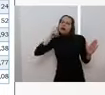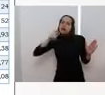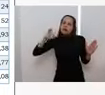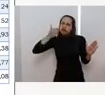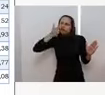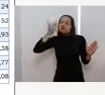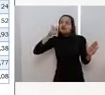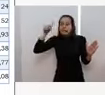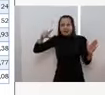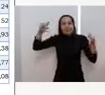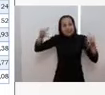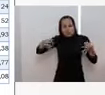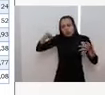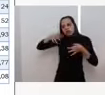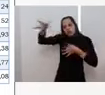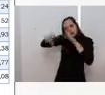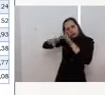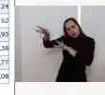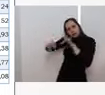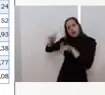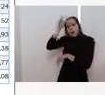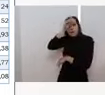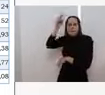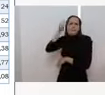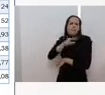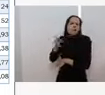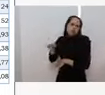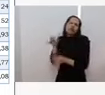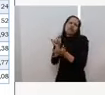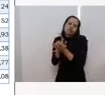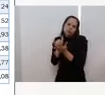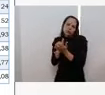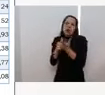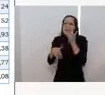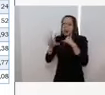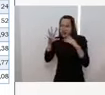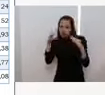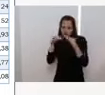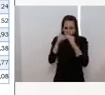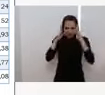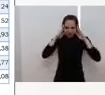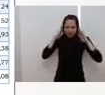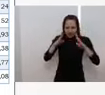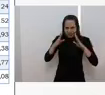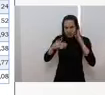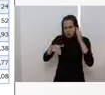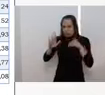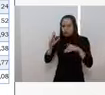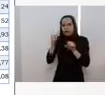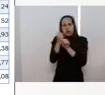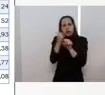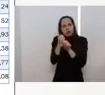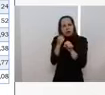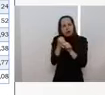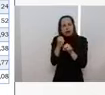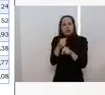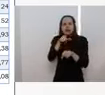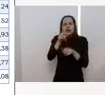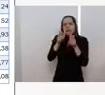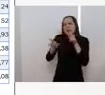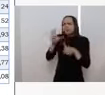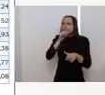viene a nuestro hospital militar y por eso cada vez adaptamos más las atenciones por eso trabajamos para nuestros veteranos